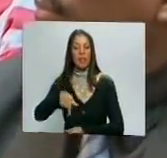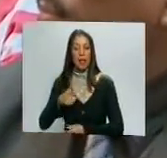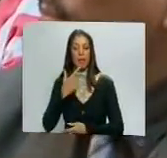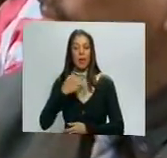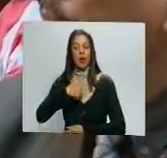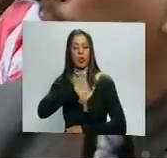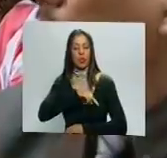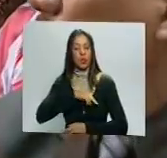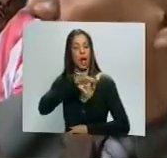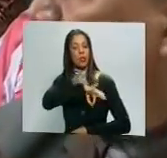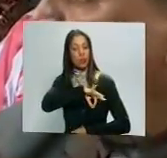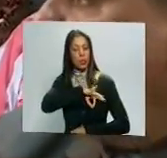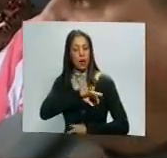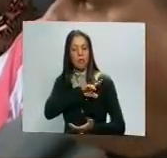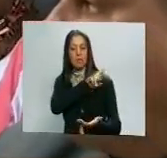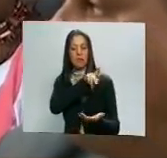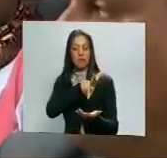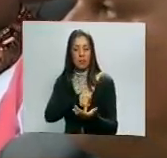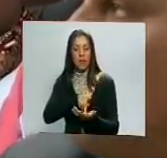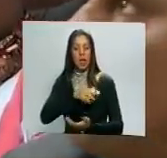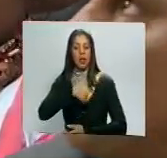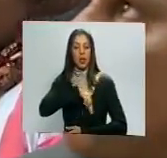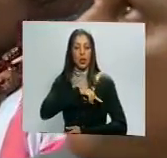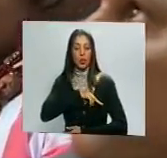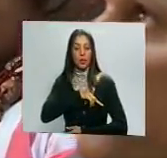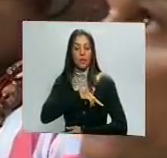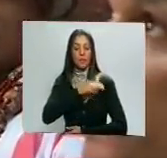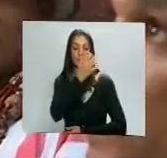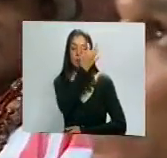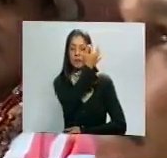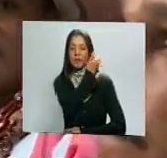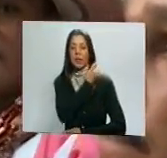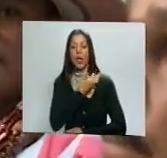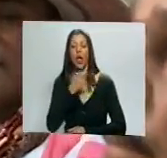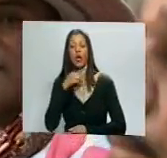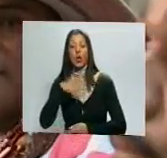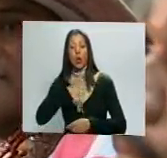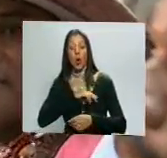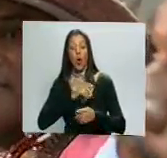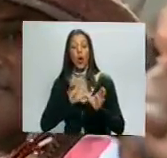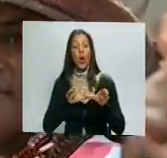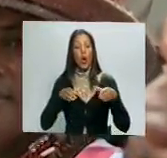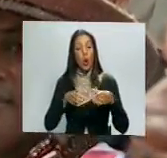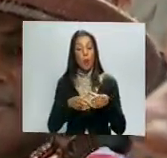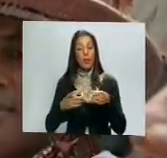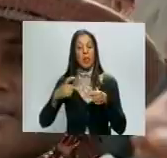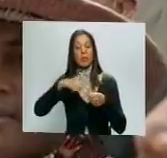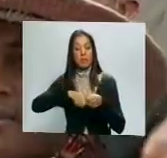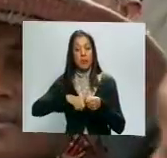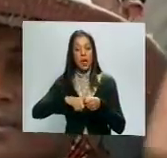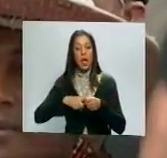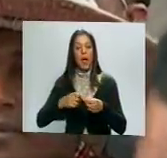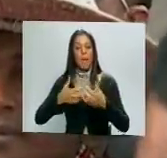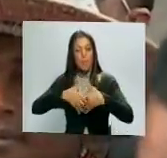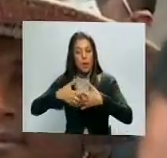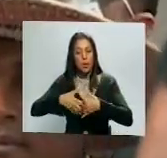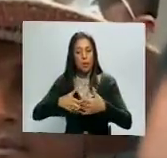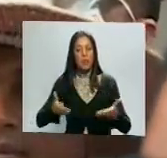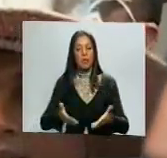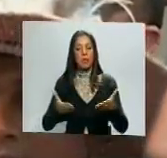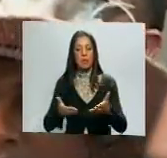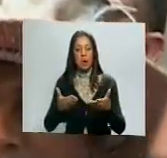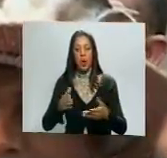de nuestra sociedad, desde las bases, desde los comités locales de abastecimiento y producción, desde las